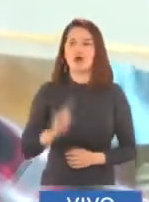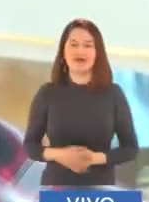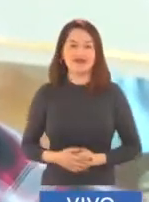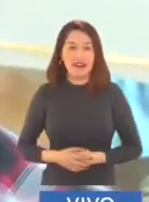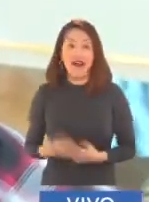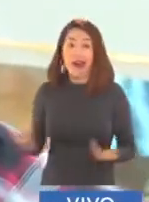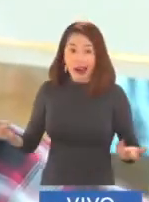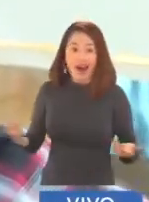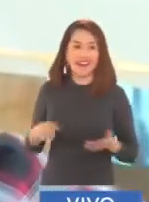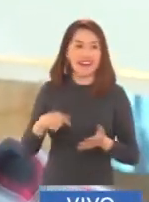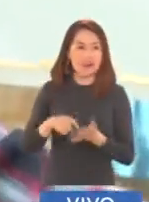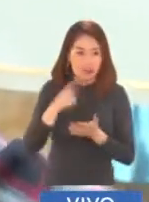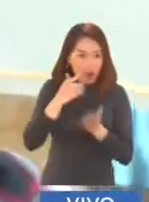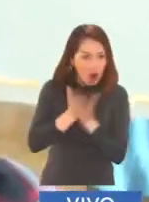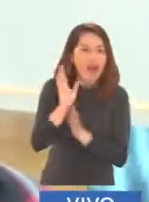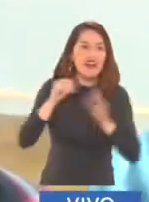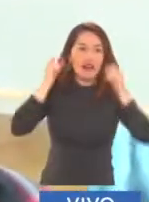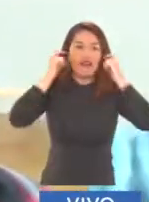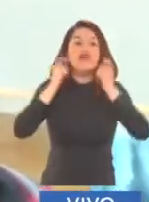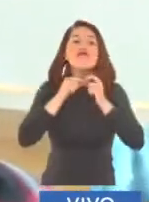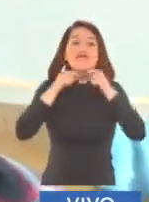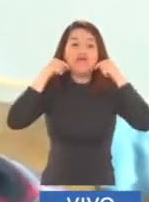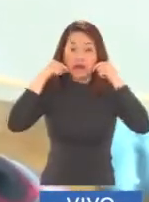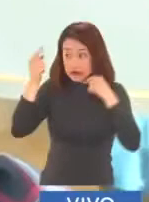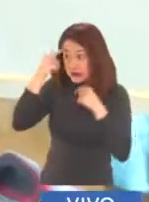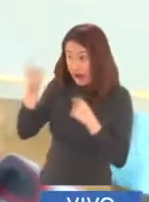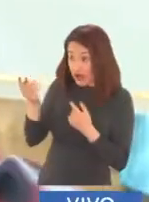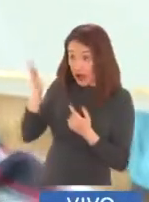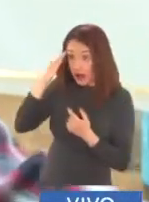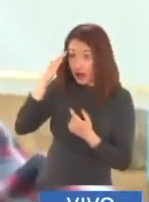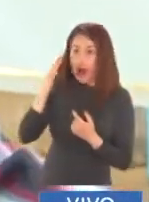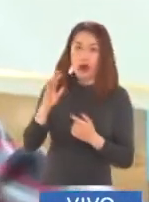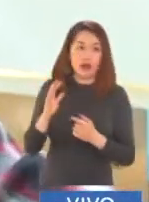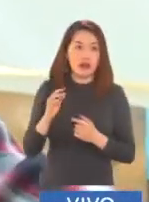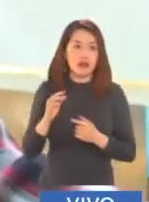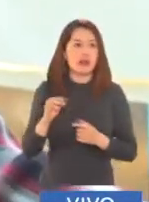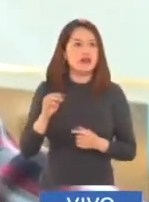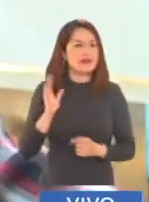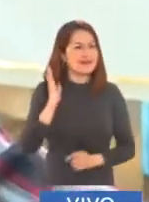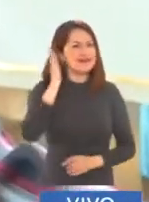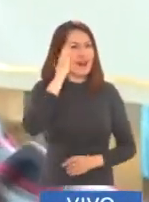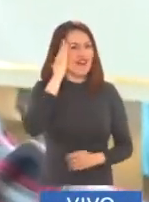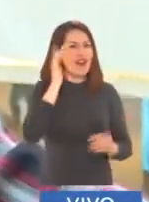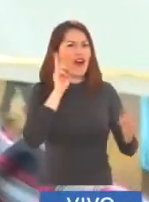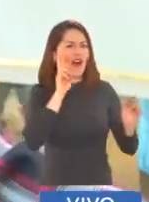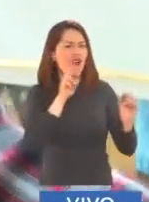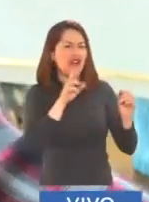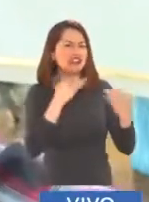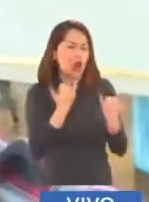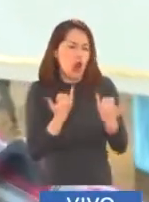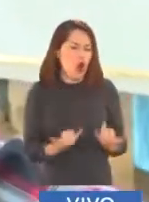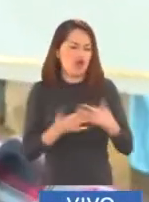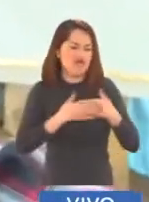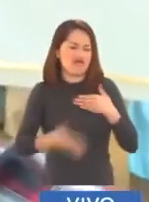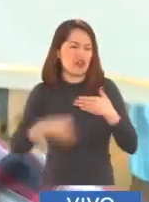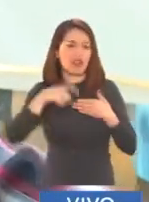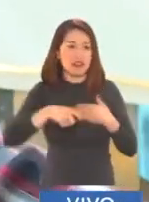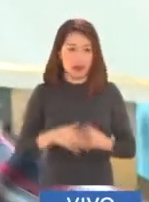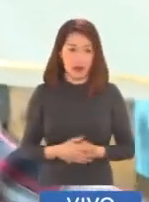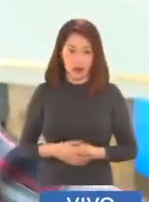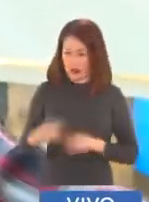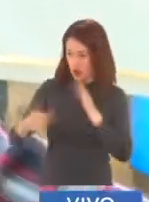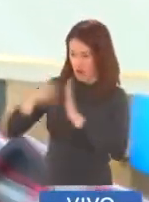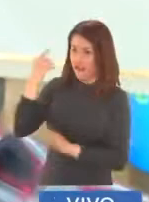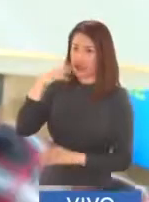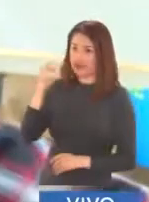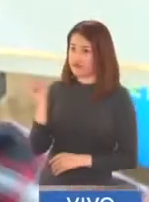Usted, sin embargo, todavía lo tiene puesto. ¿Sabía que comenzaba la medida hoy? Sí, yo vi más o menos por la televisión que ya... ¿Se lo va a quitar de una vez